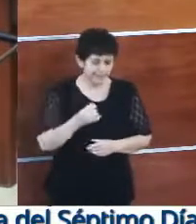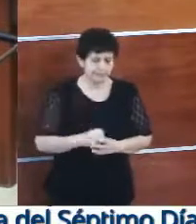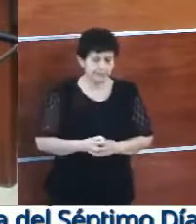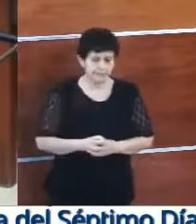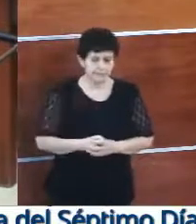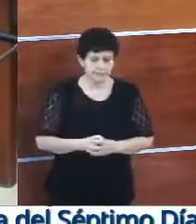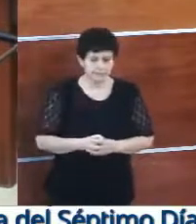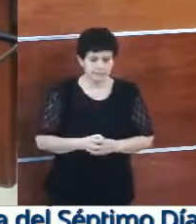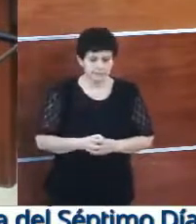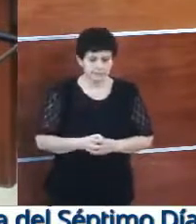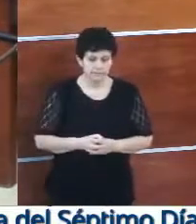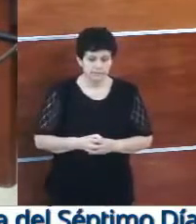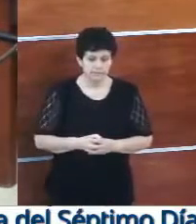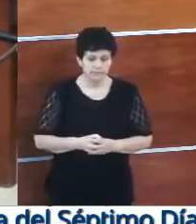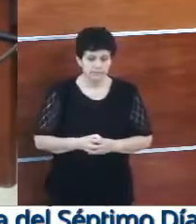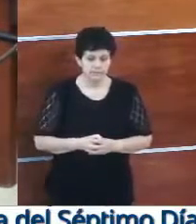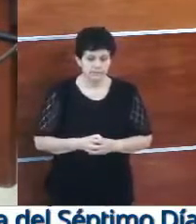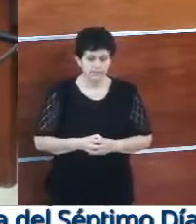solamente nosotros